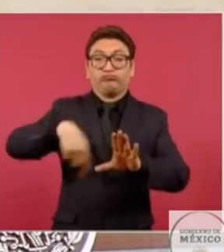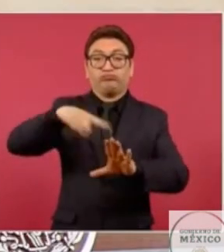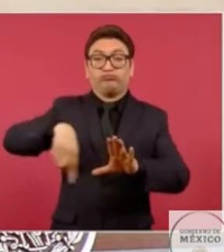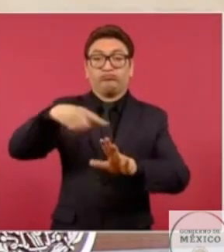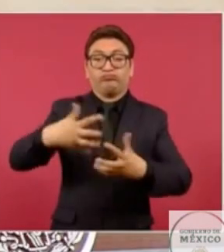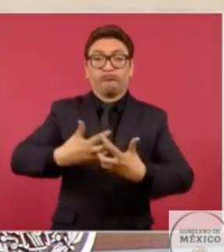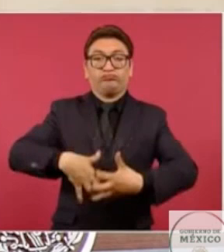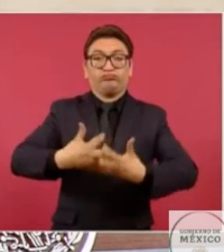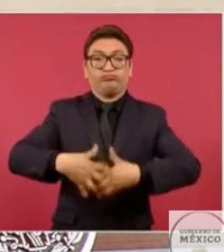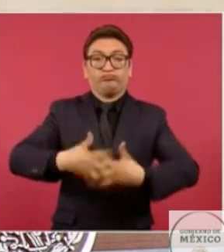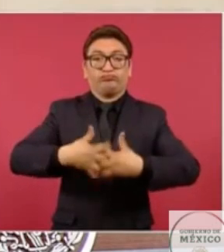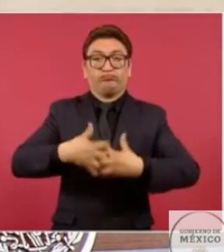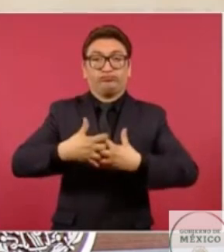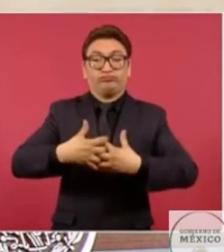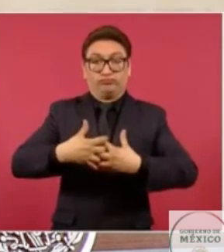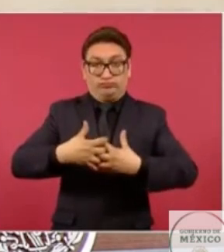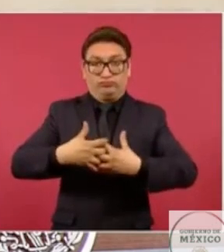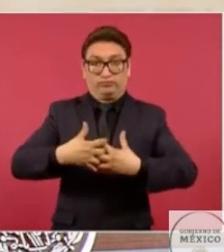no era energía limpia